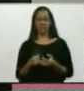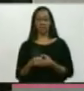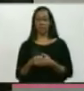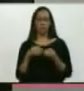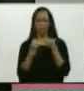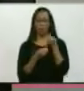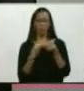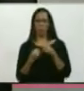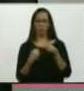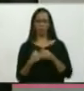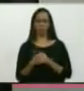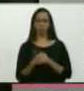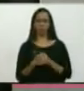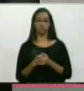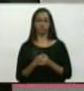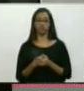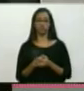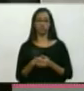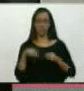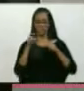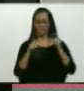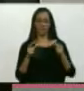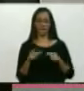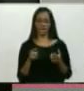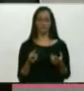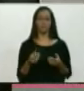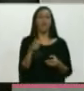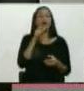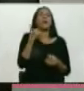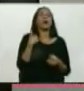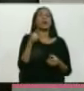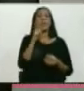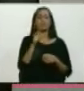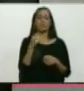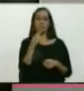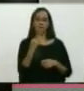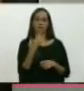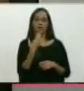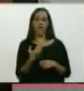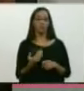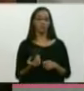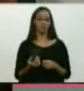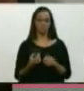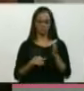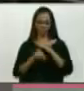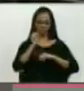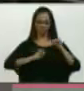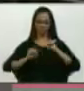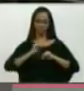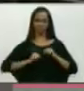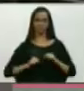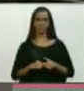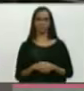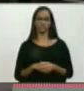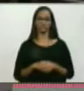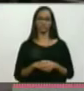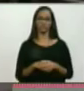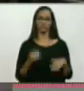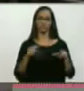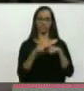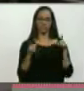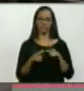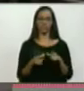organismos paraestatales para que cualquier persona que le diga algo lo salgan a defender inmediatamente. Una sala situacional.